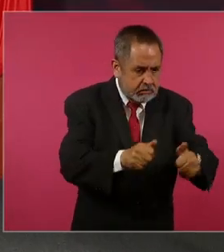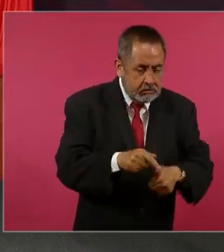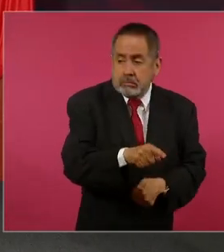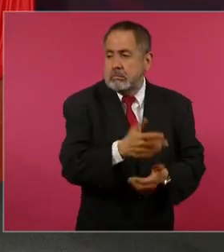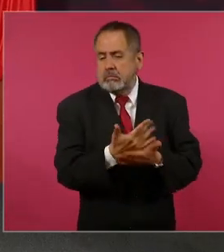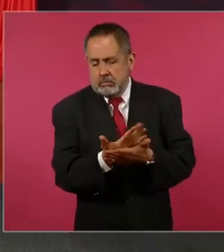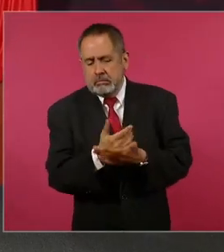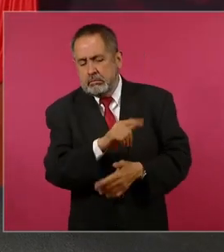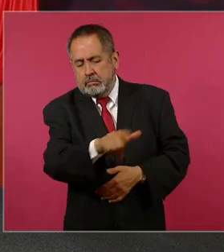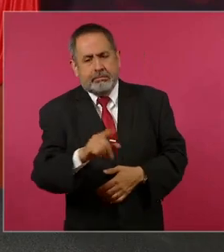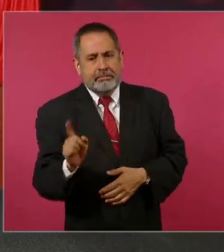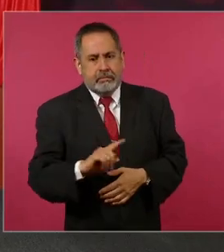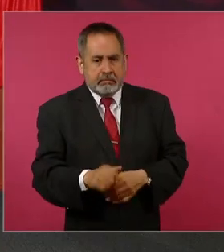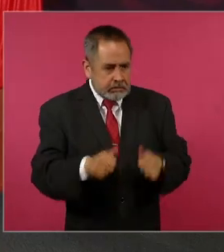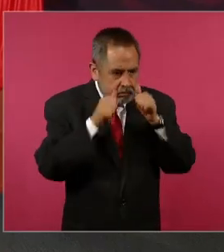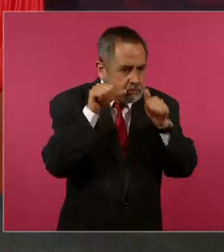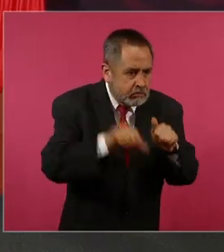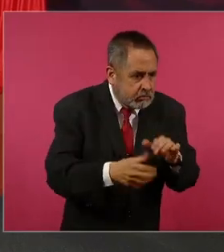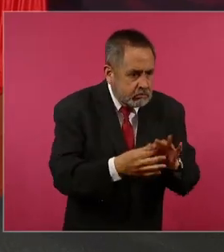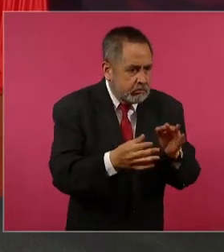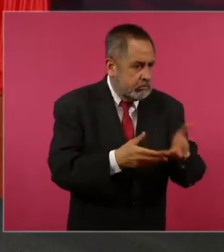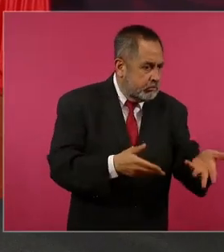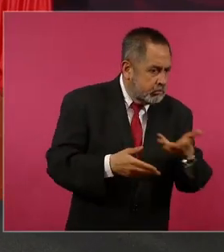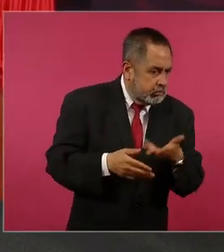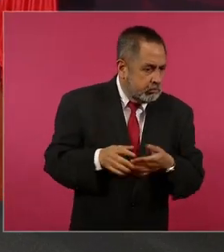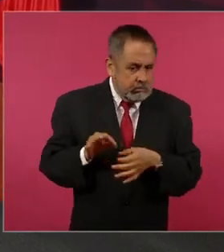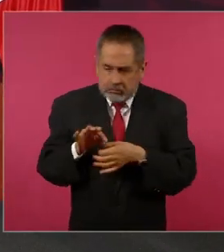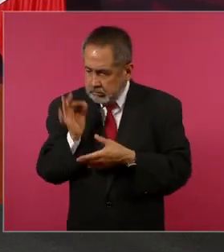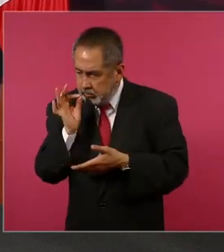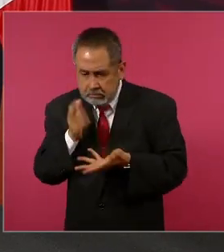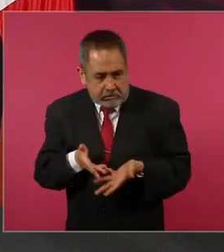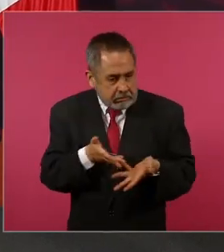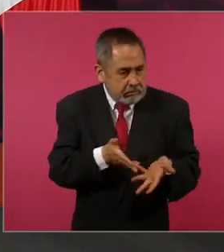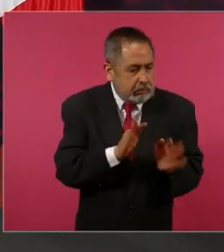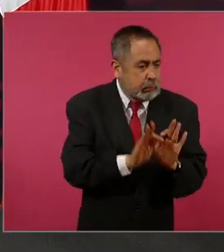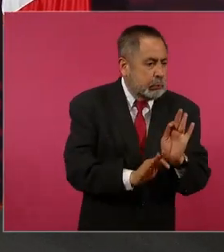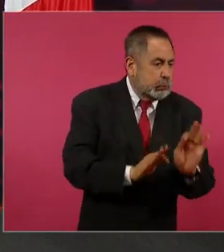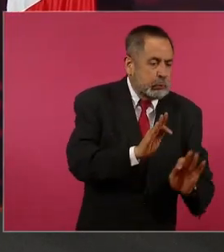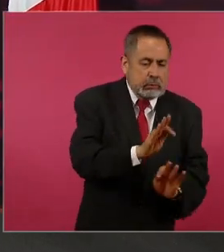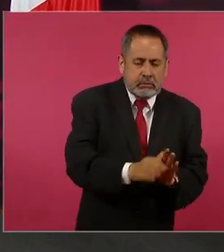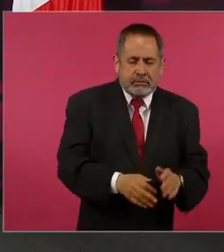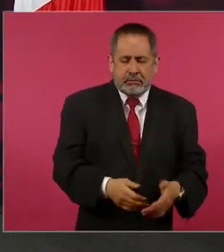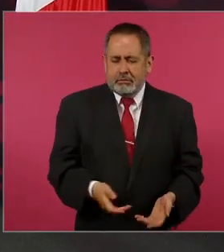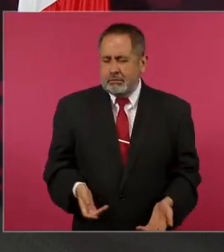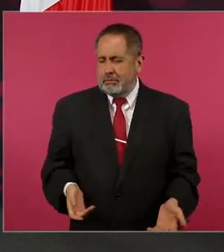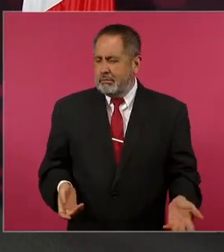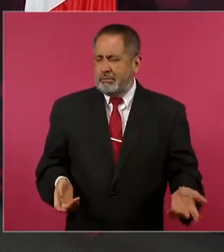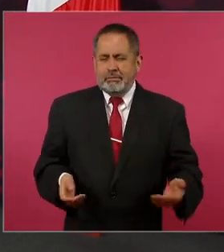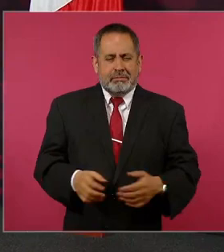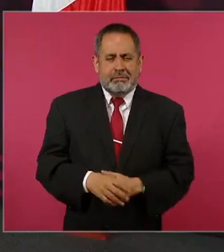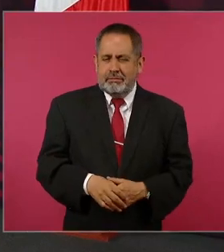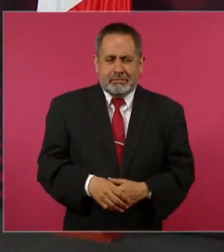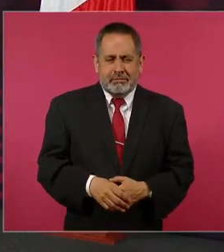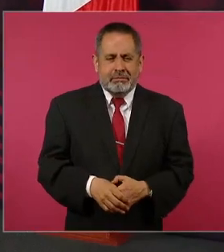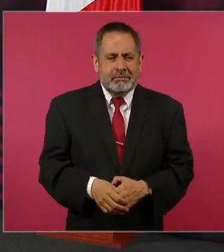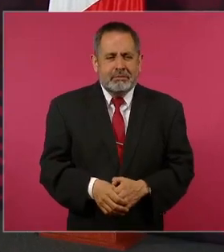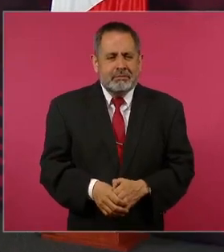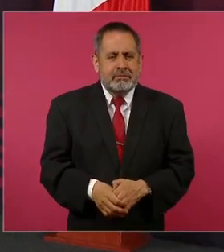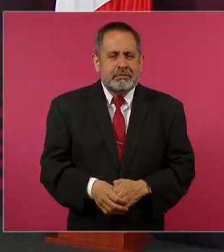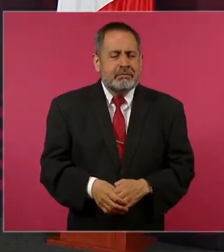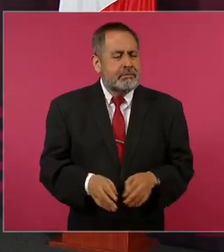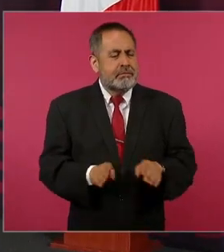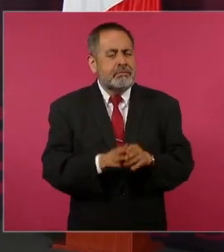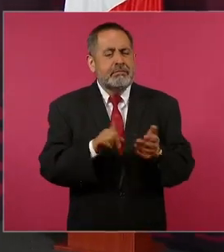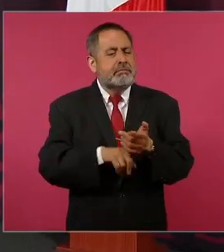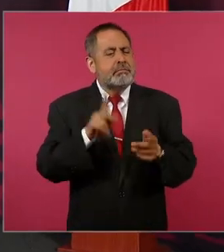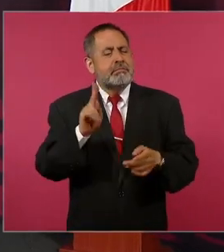esperar, ¿no? Y té y café y todo. O sea, como en